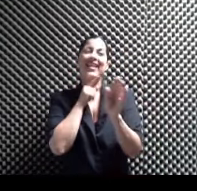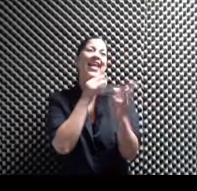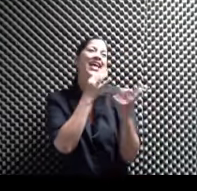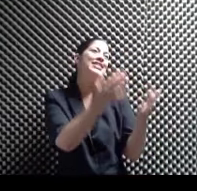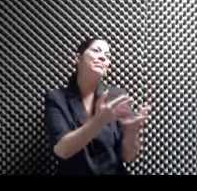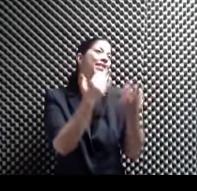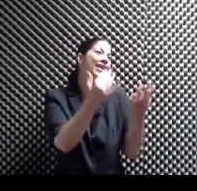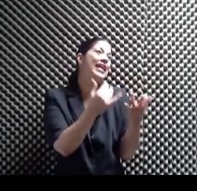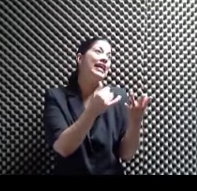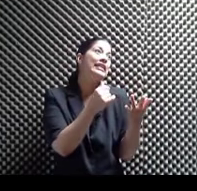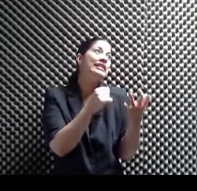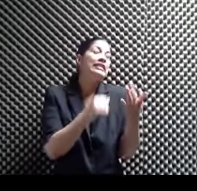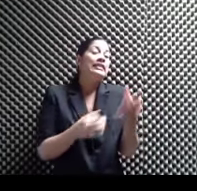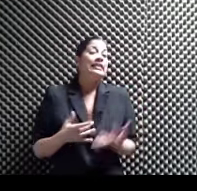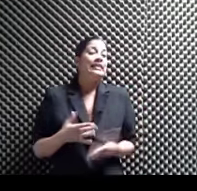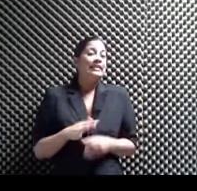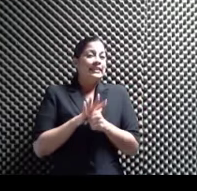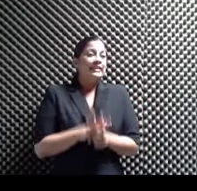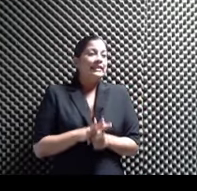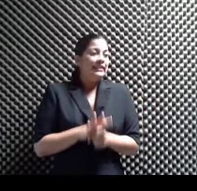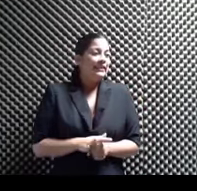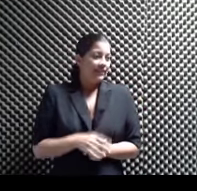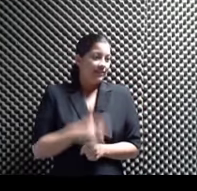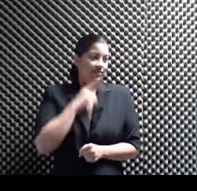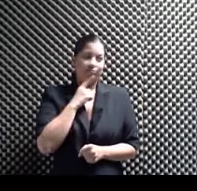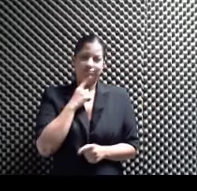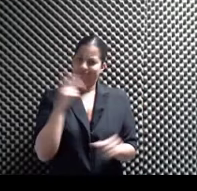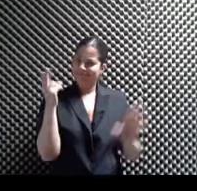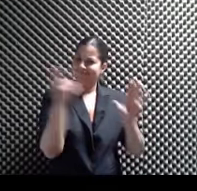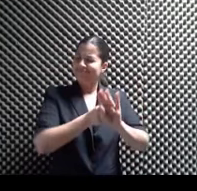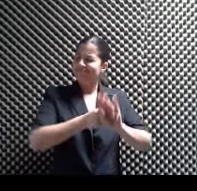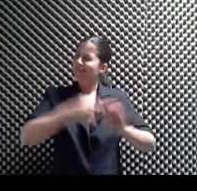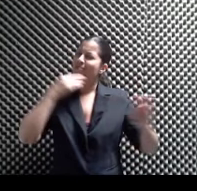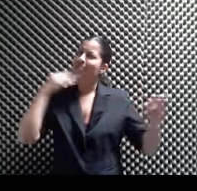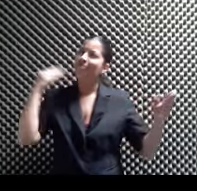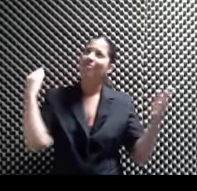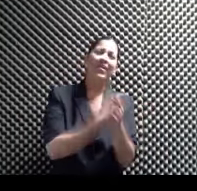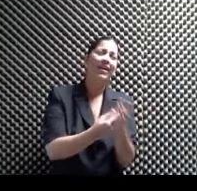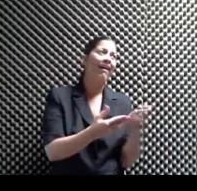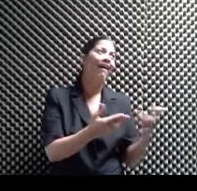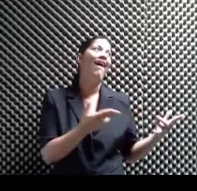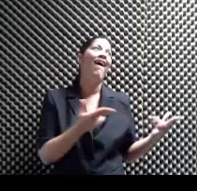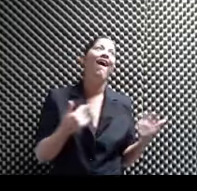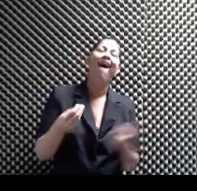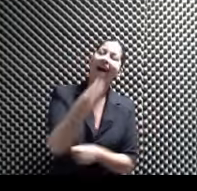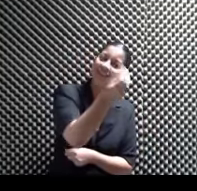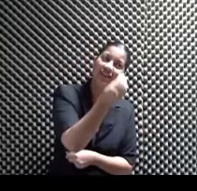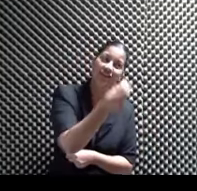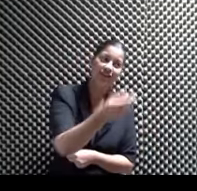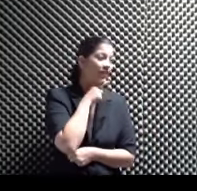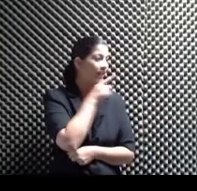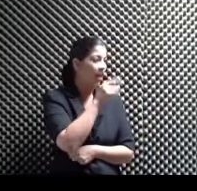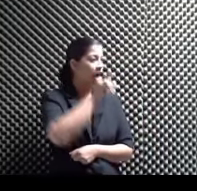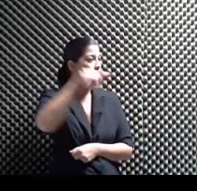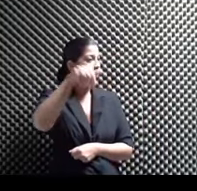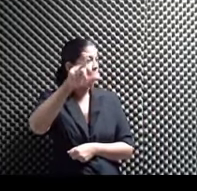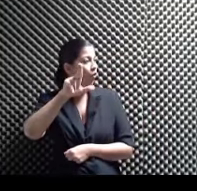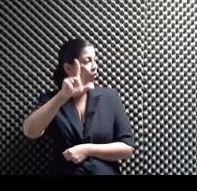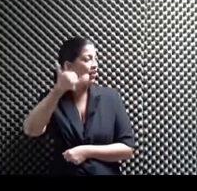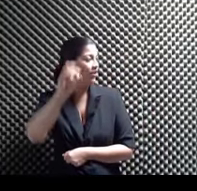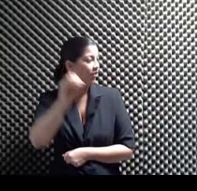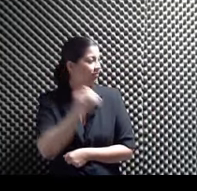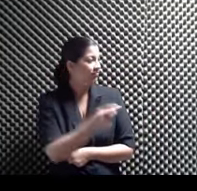Una participación Estupenda Excelente Súper graciosa De verdad Julio No había tenido la oportunidad De decirlo Y que mejor de los medios Gracias